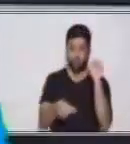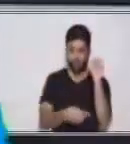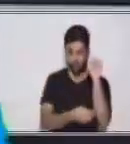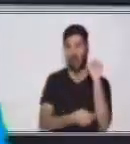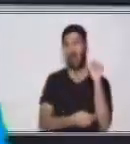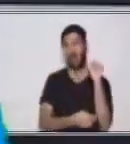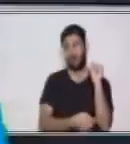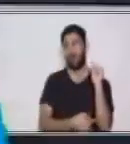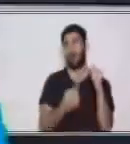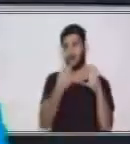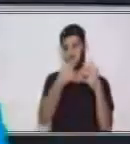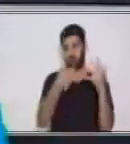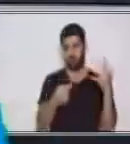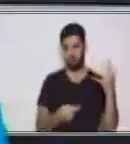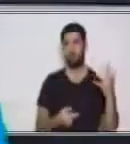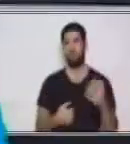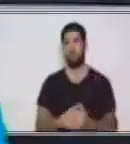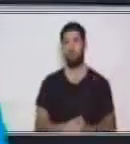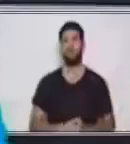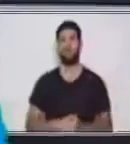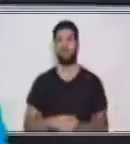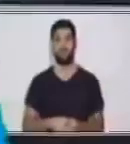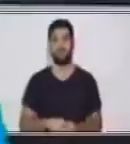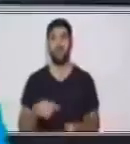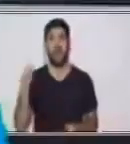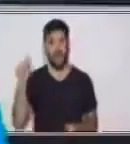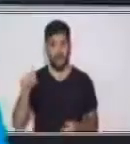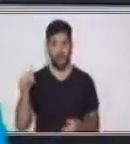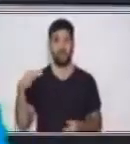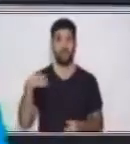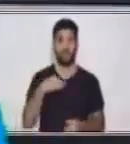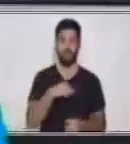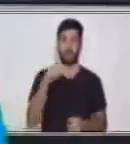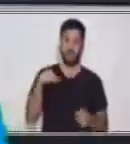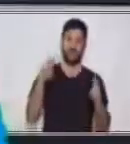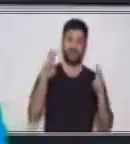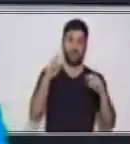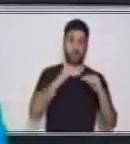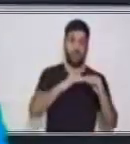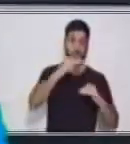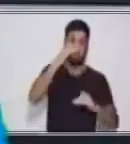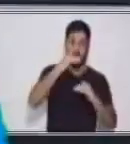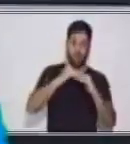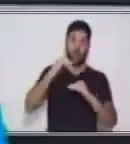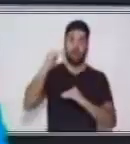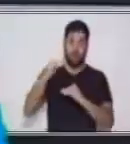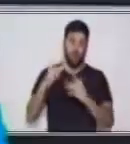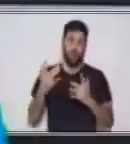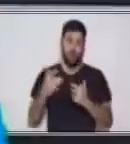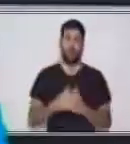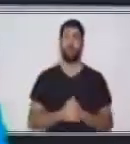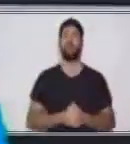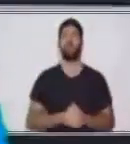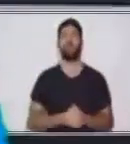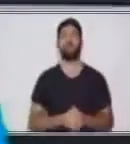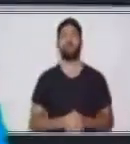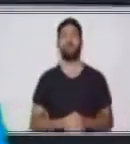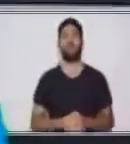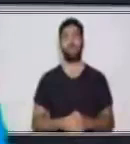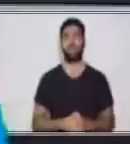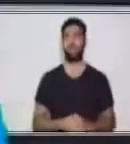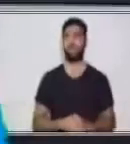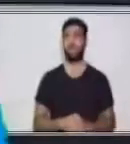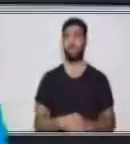Entonces, los grados centígrados van a estudiar lo que es la unidad de medida en la temperatura